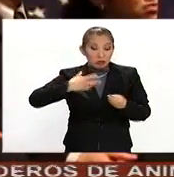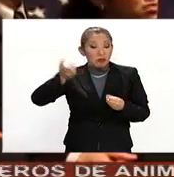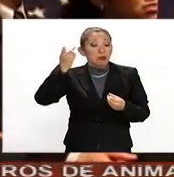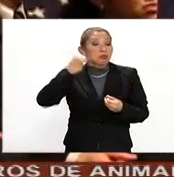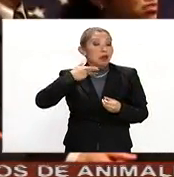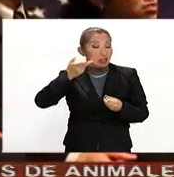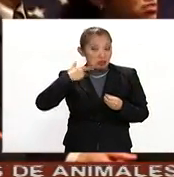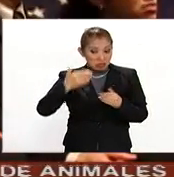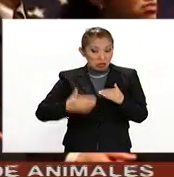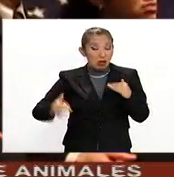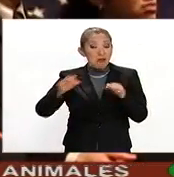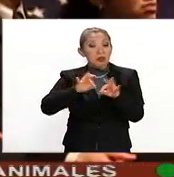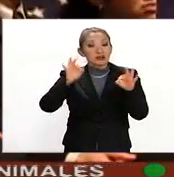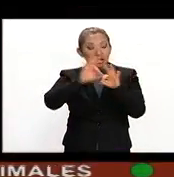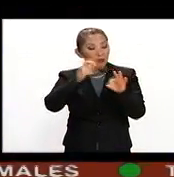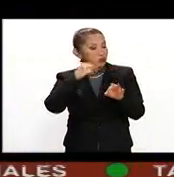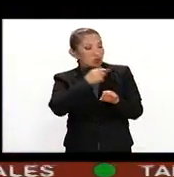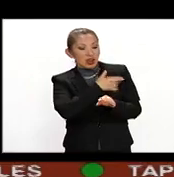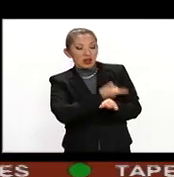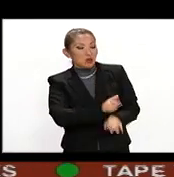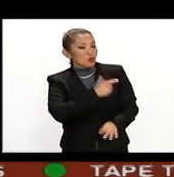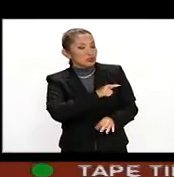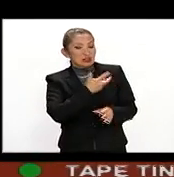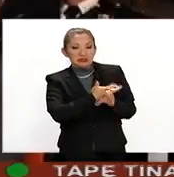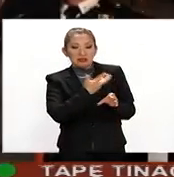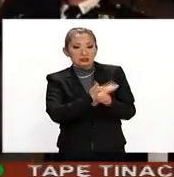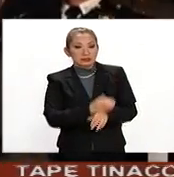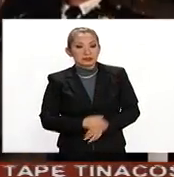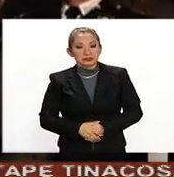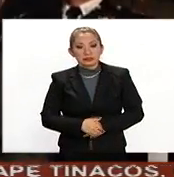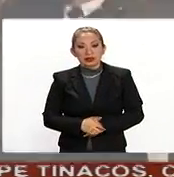política estadounidense que se está poniendo en contra de las políticas de Estados Unidos.